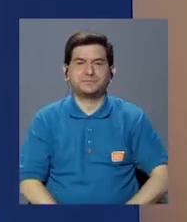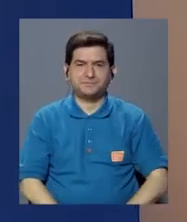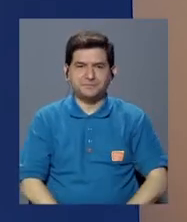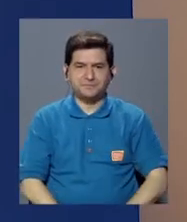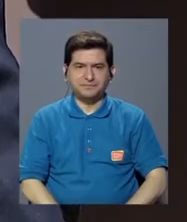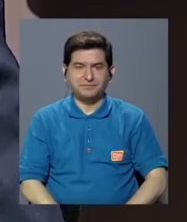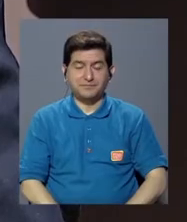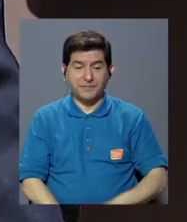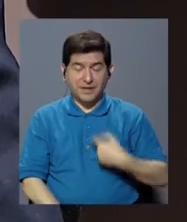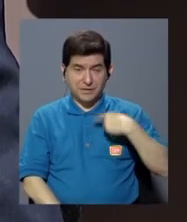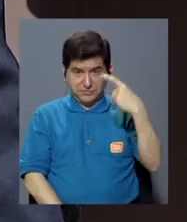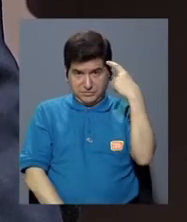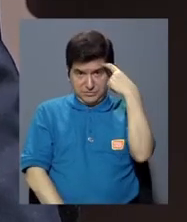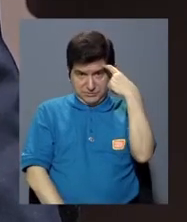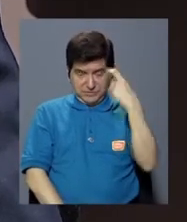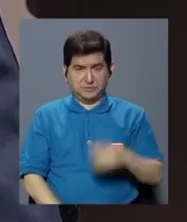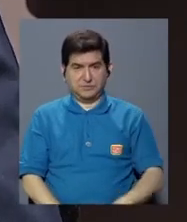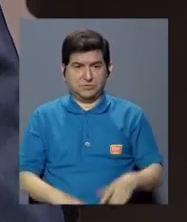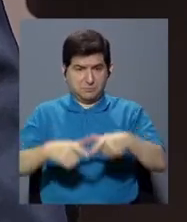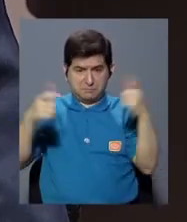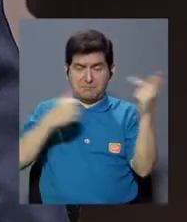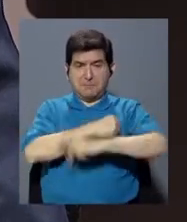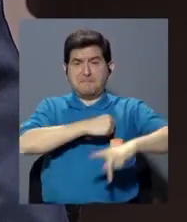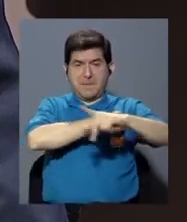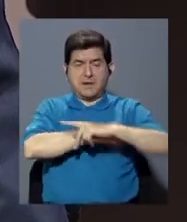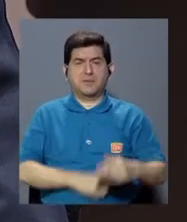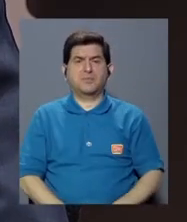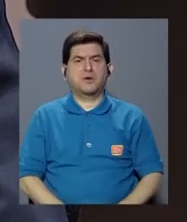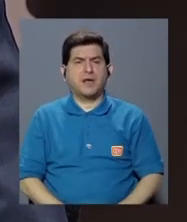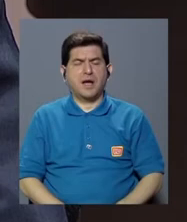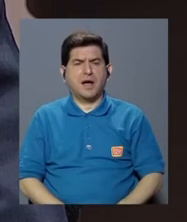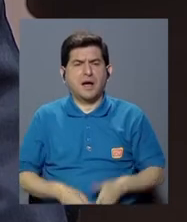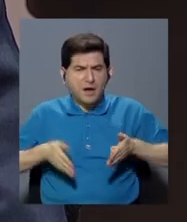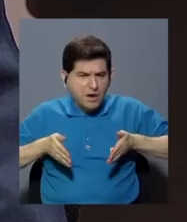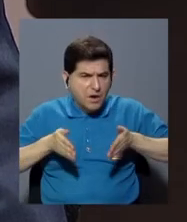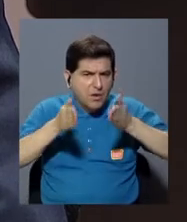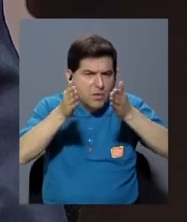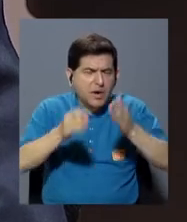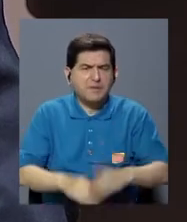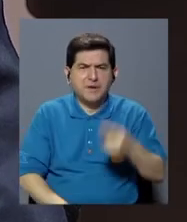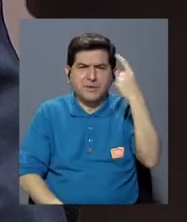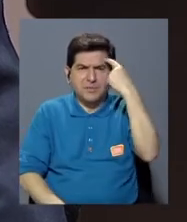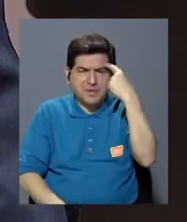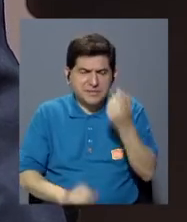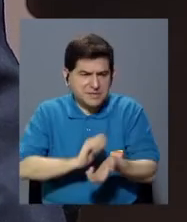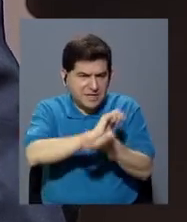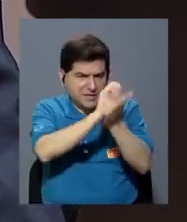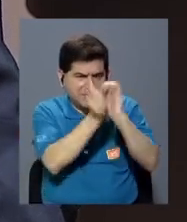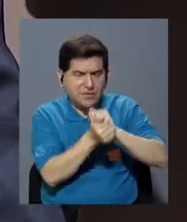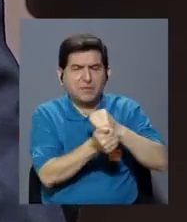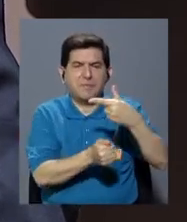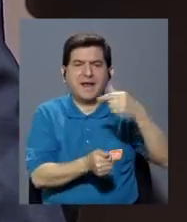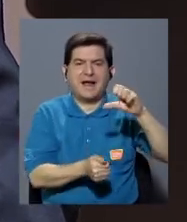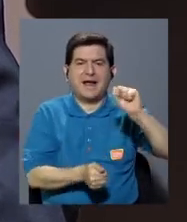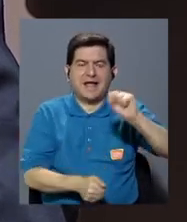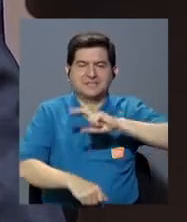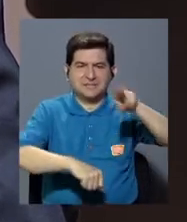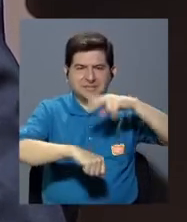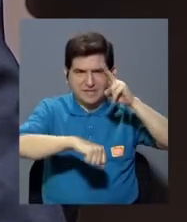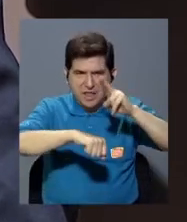tener? Bueno, yo pienso que la mayoría de los países hacen una hoja de ruta con una transición en el gas